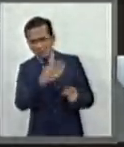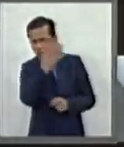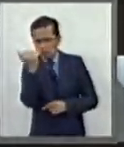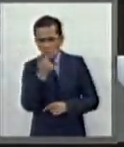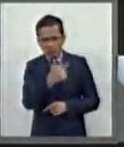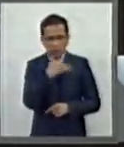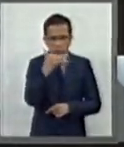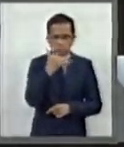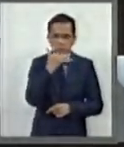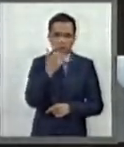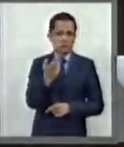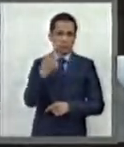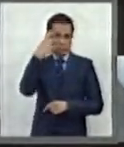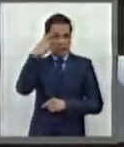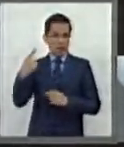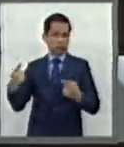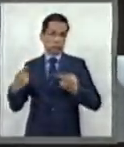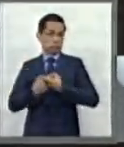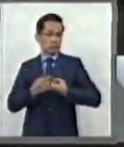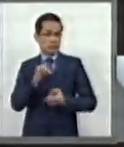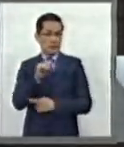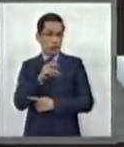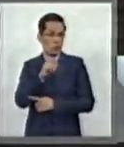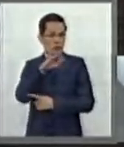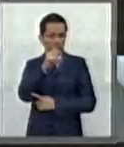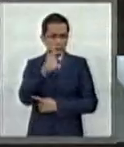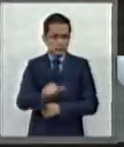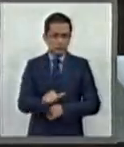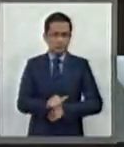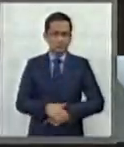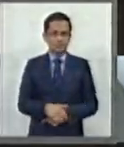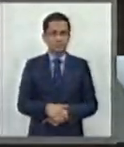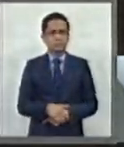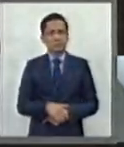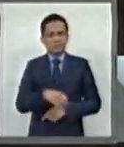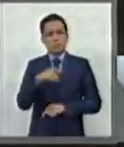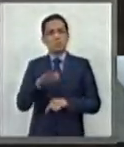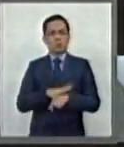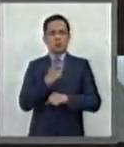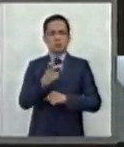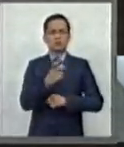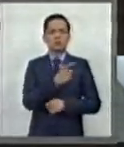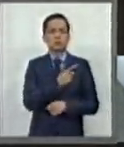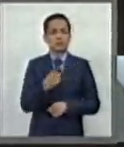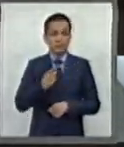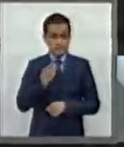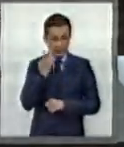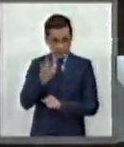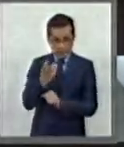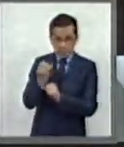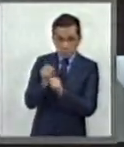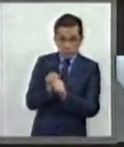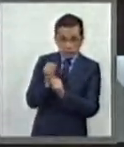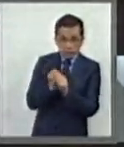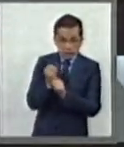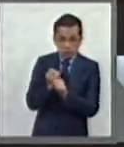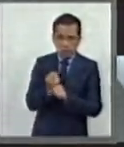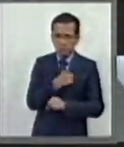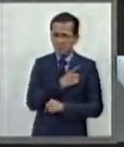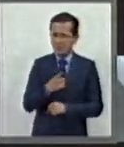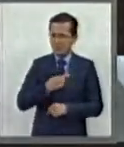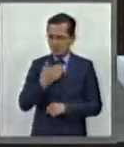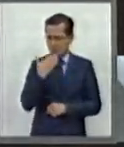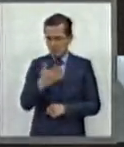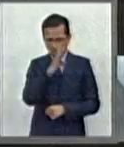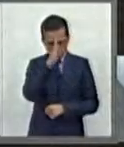procesos democráticos. Para ello, es fundamental que dicha averiguación sea